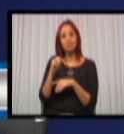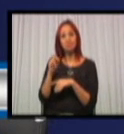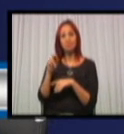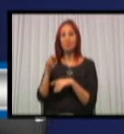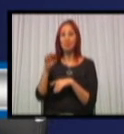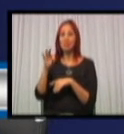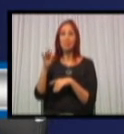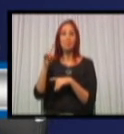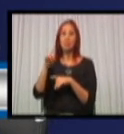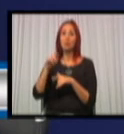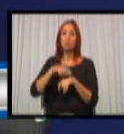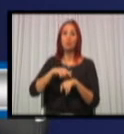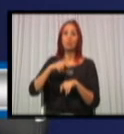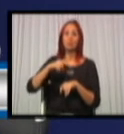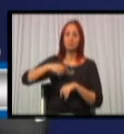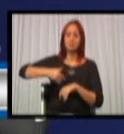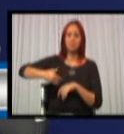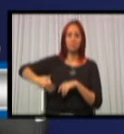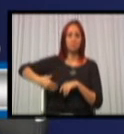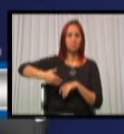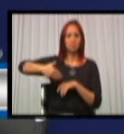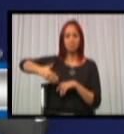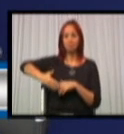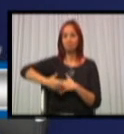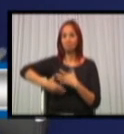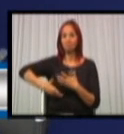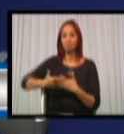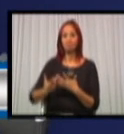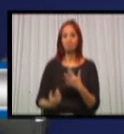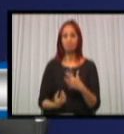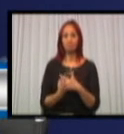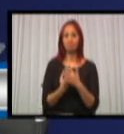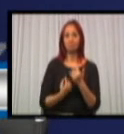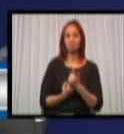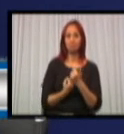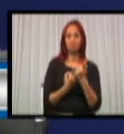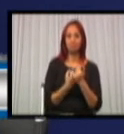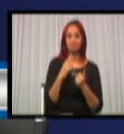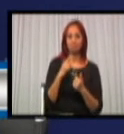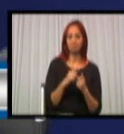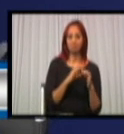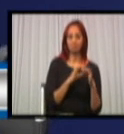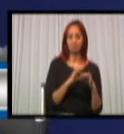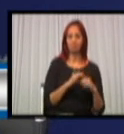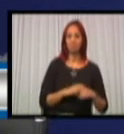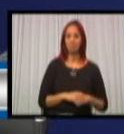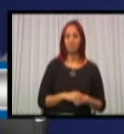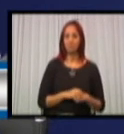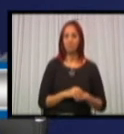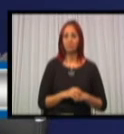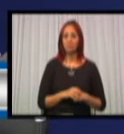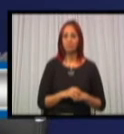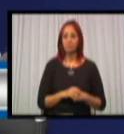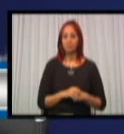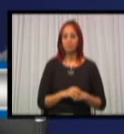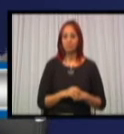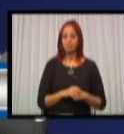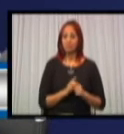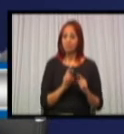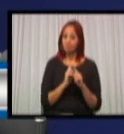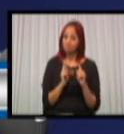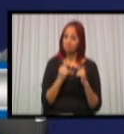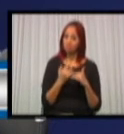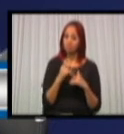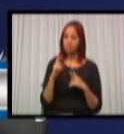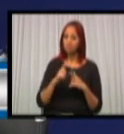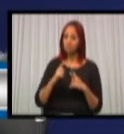izado, pero duró tiempo, tiempo, sin metersele la ayuda que debería metersele. Pero es prioridad, es